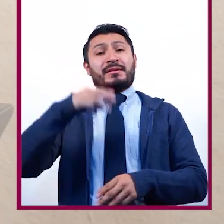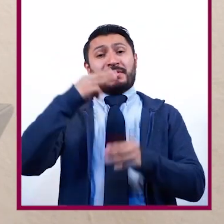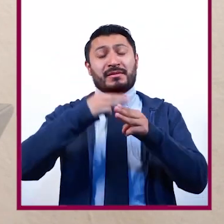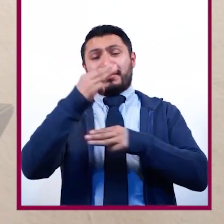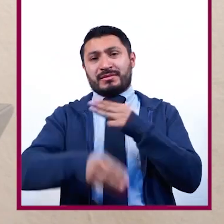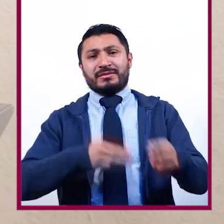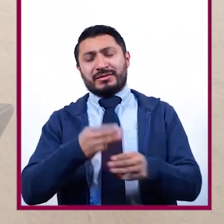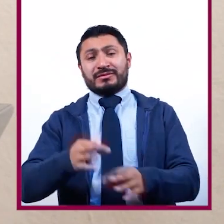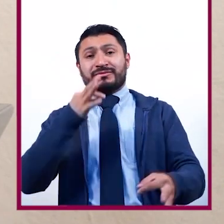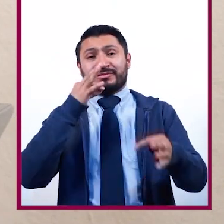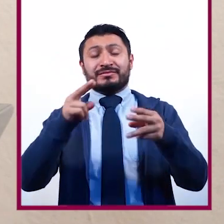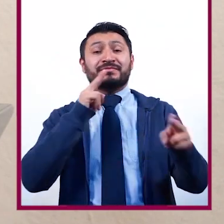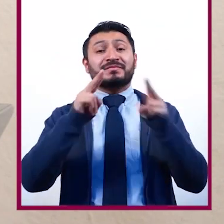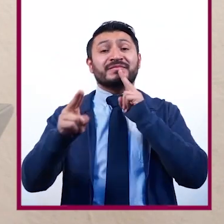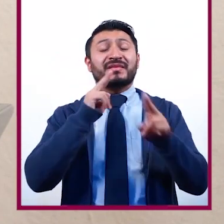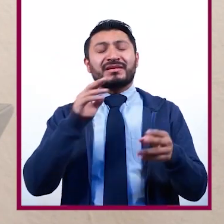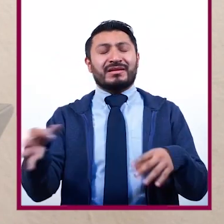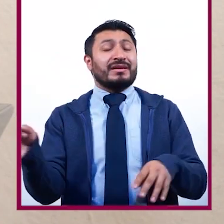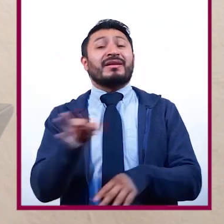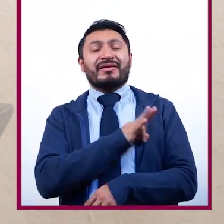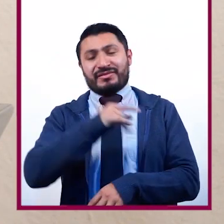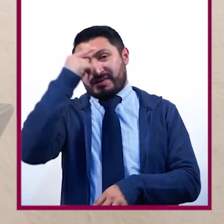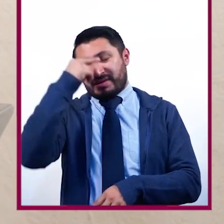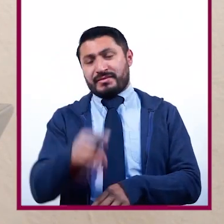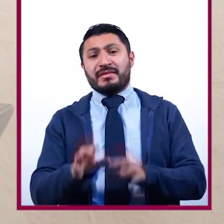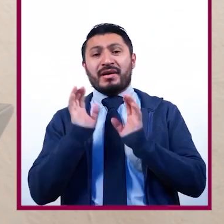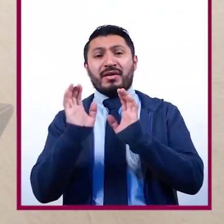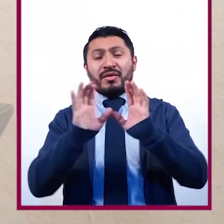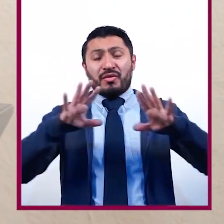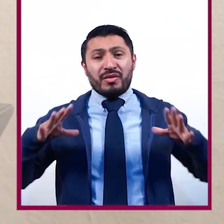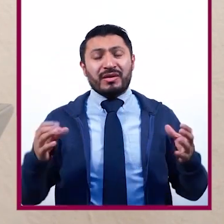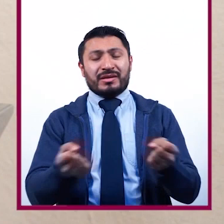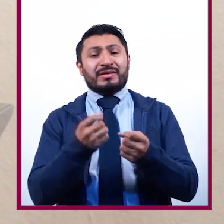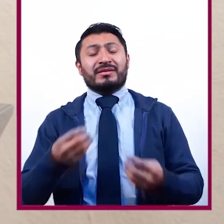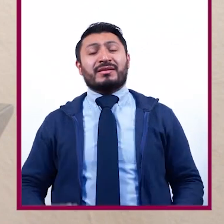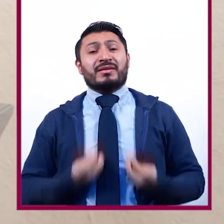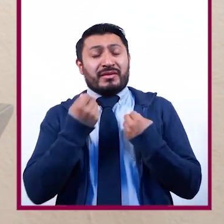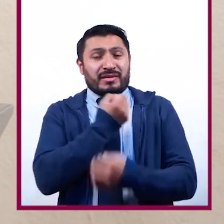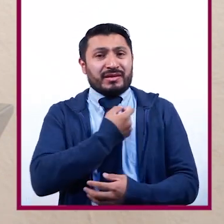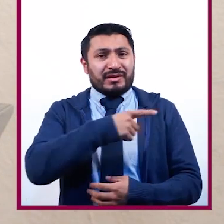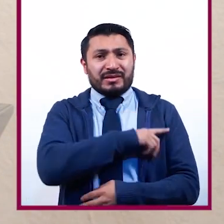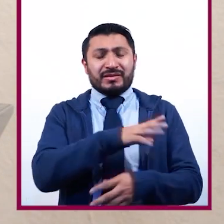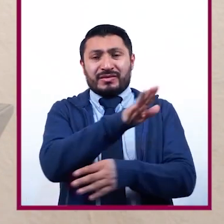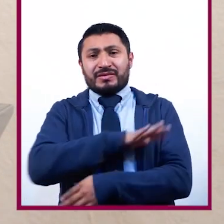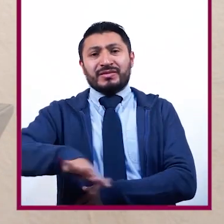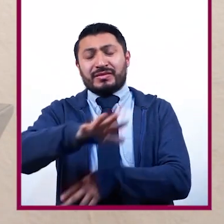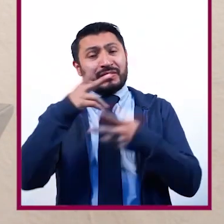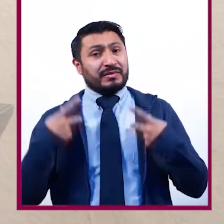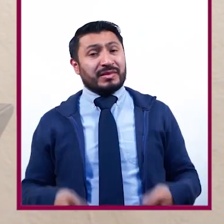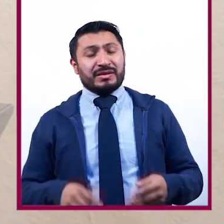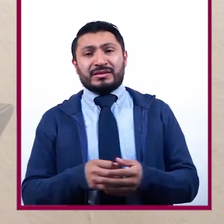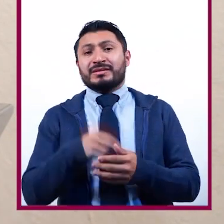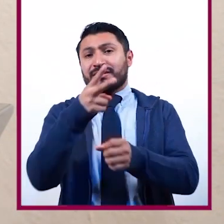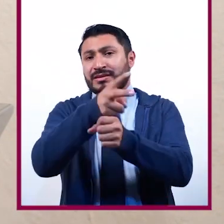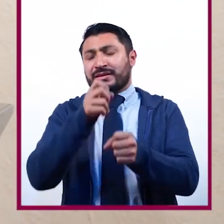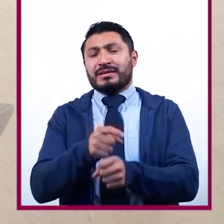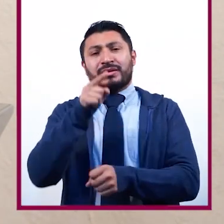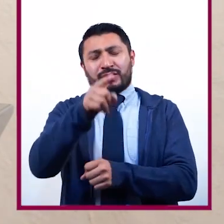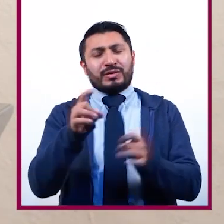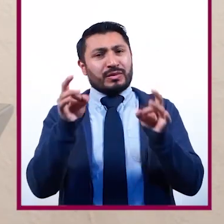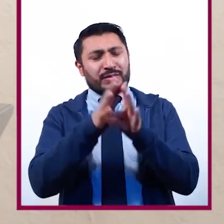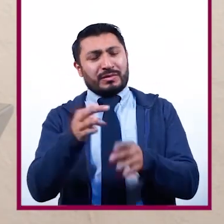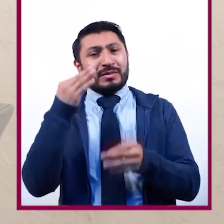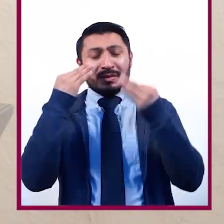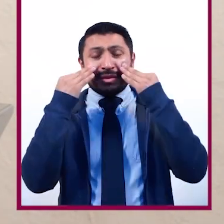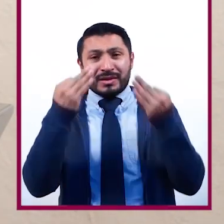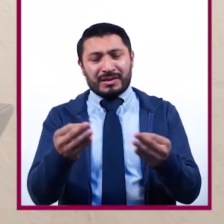mundo entero, esta fue una noticia esperanzadora para salvaguardar las vidas y la salud de las personas. Te invito a